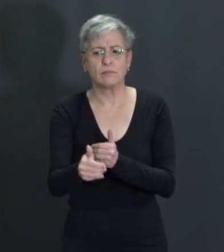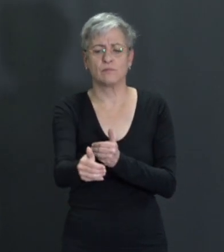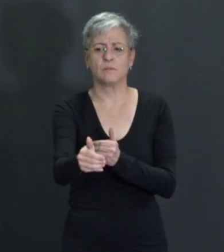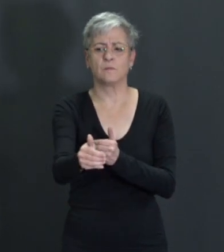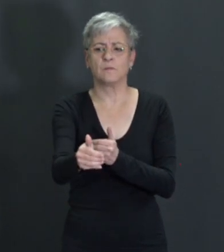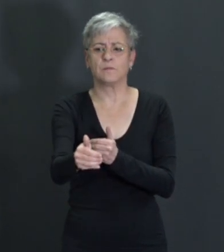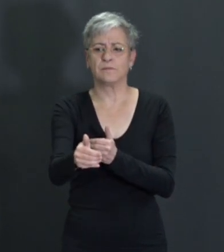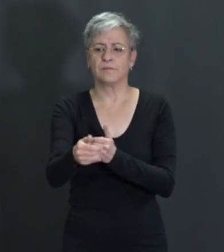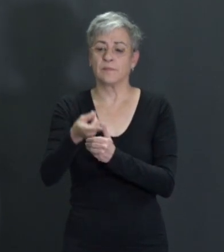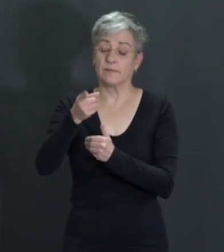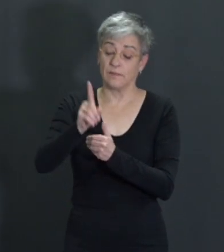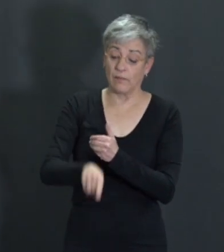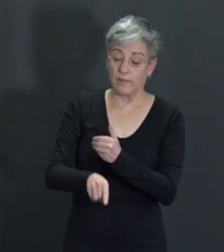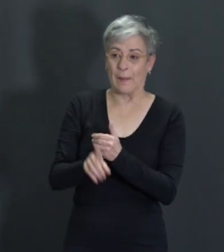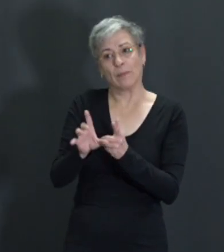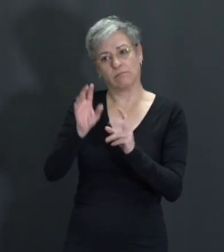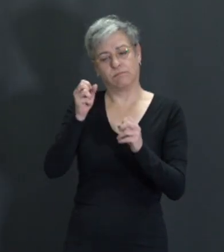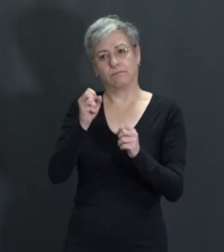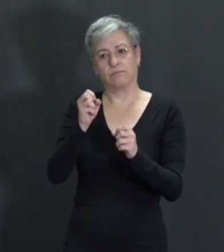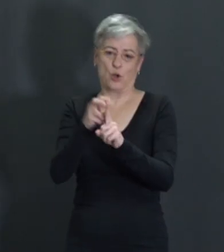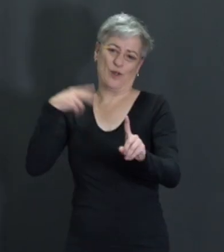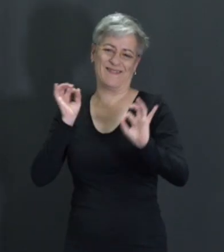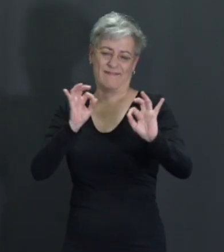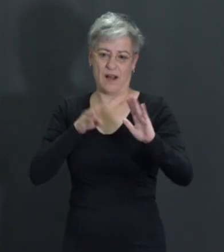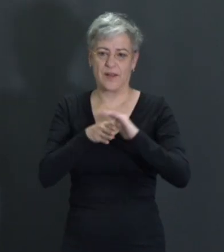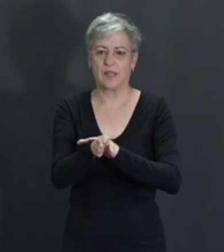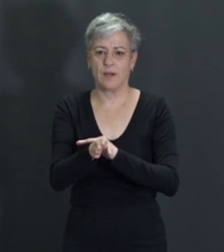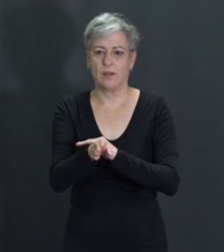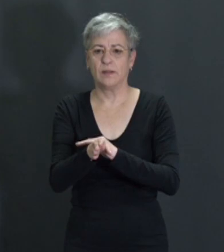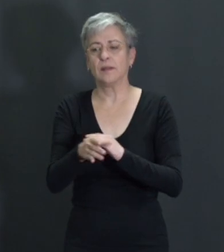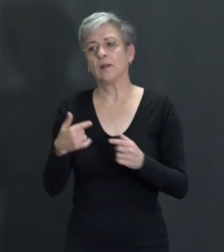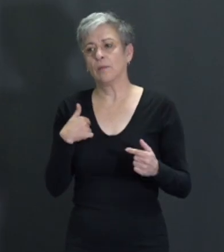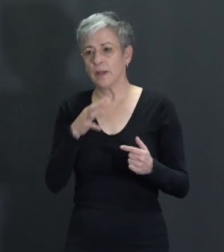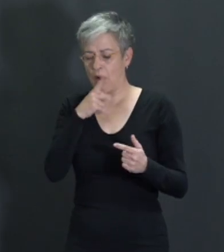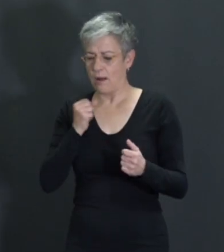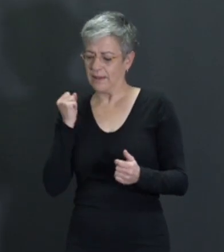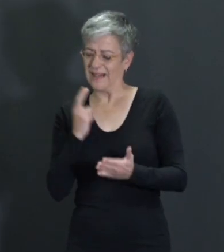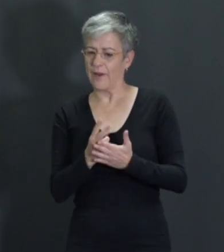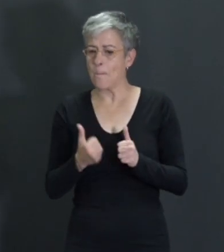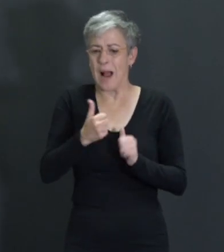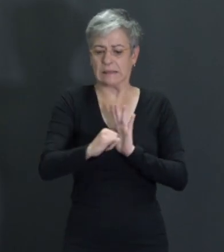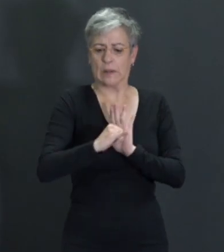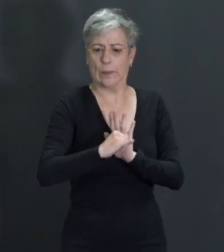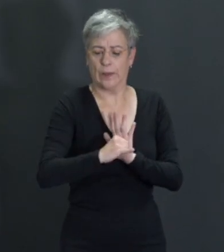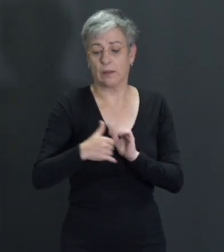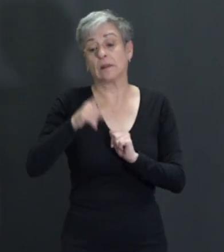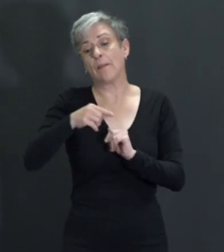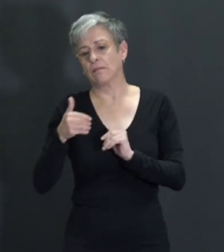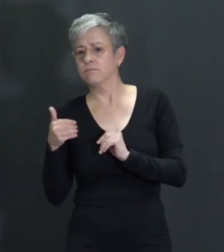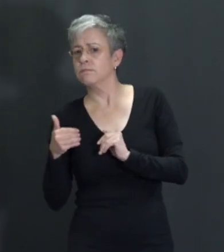tomando en cuenta la accesibilidad, pero bueno, cómo veis cuáles son los desafíos inmediatos y futuros, un